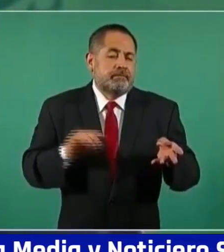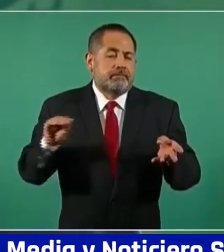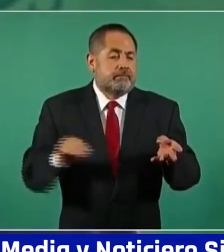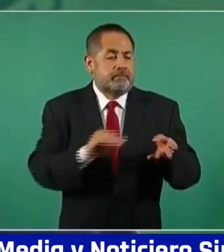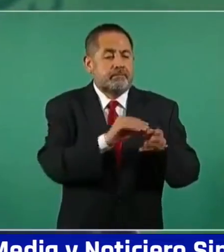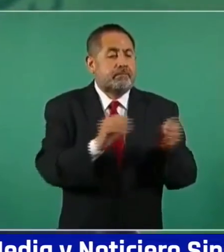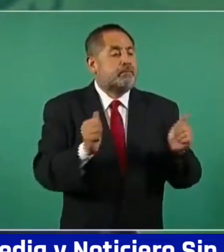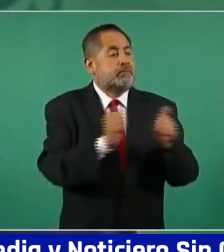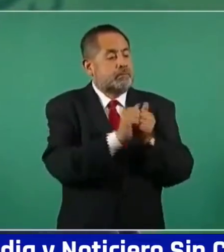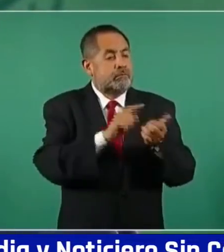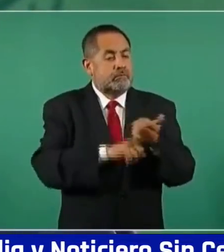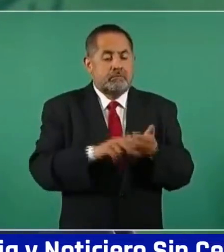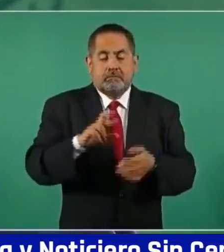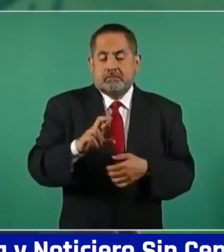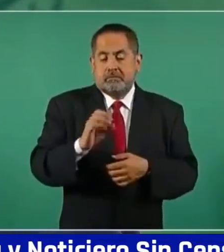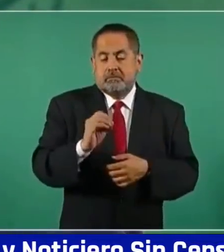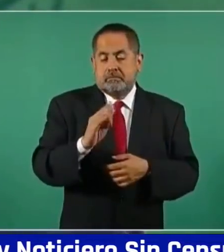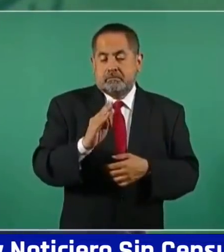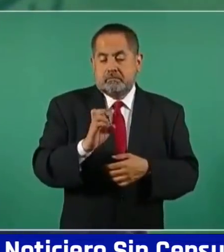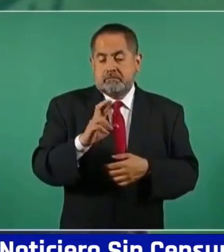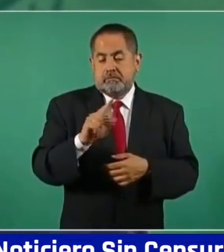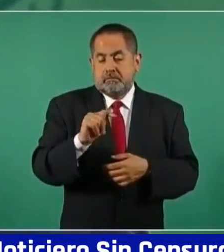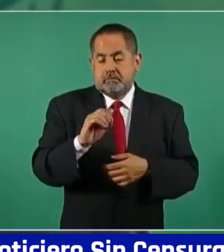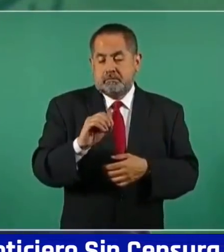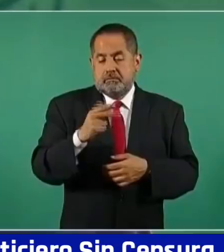con Roberto Hernández